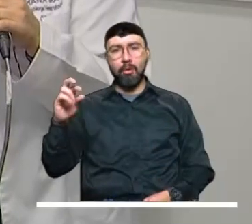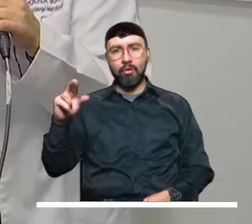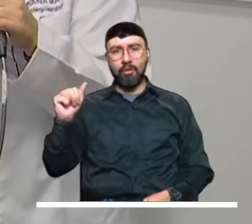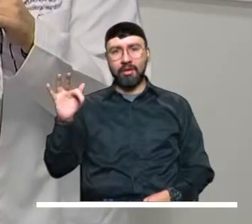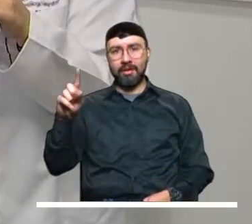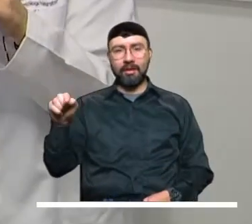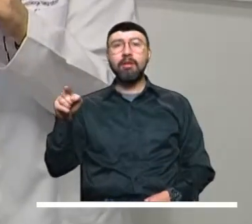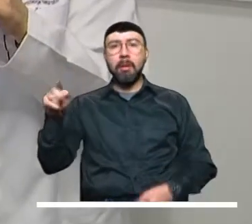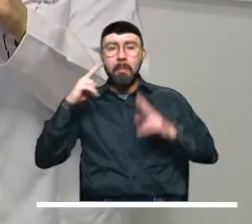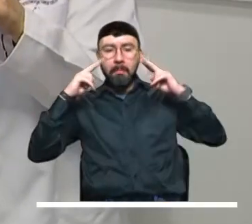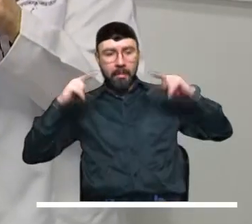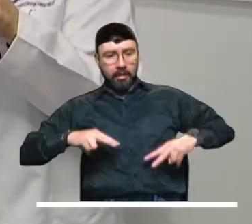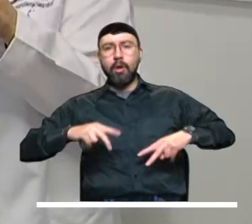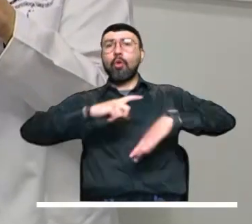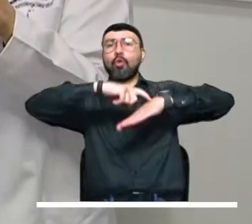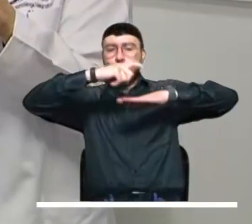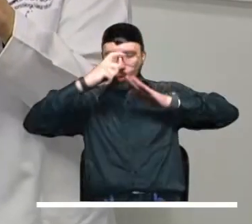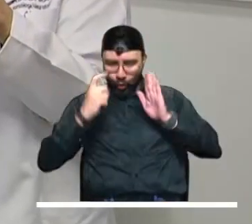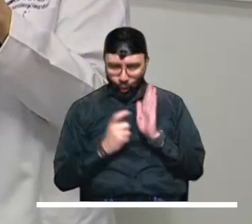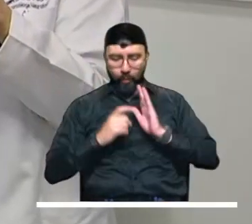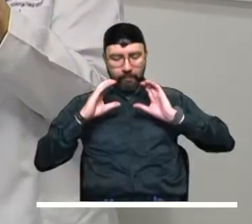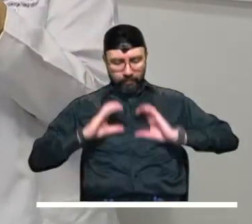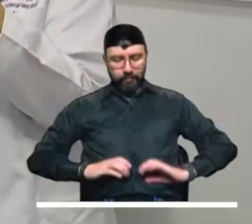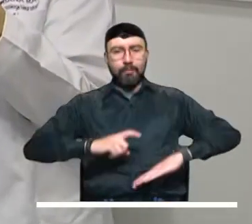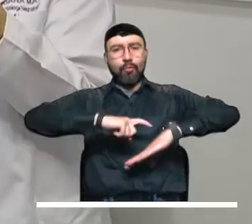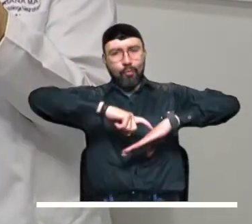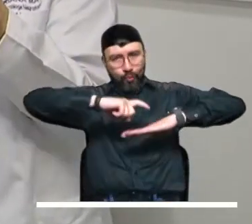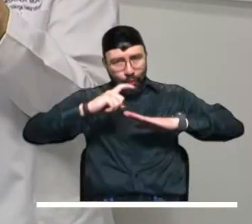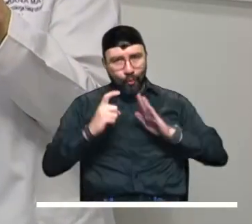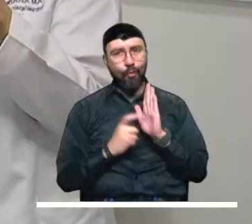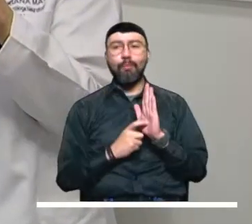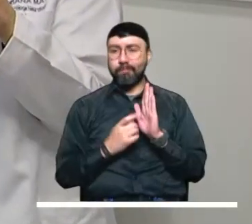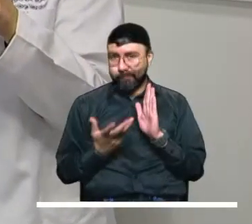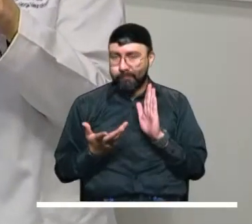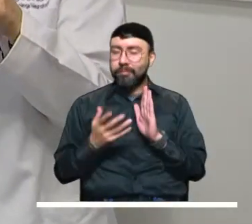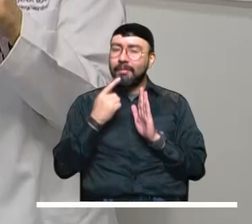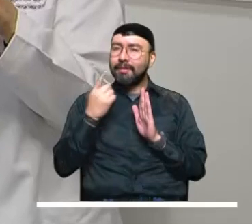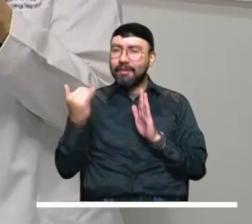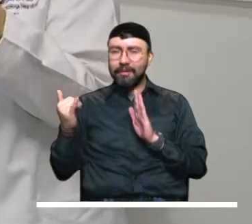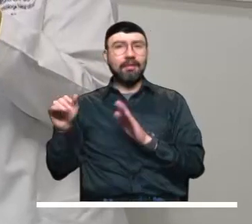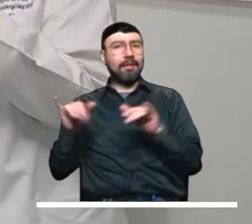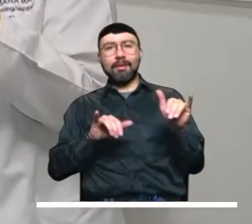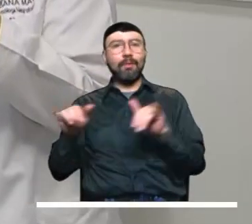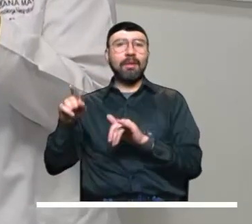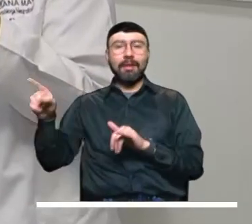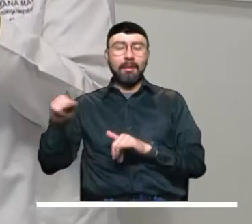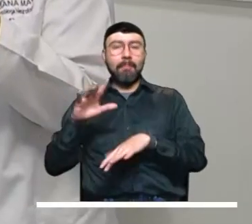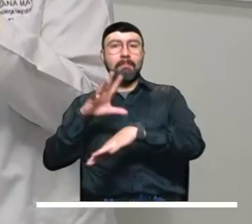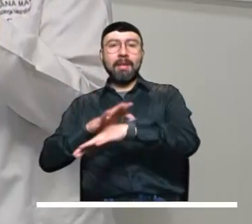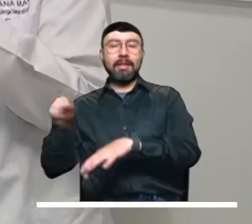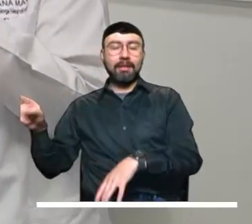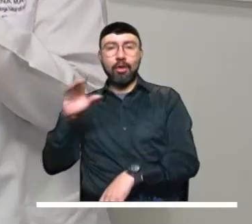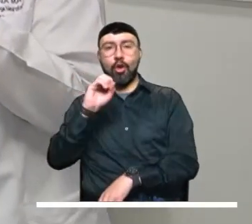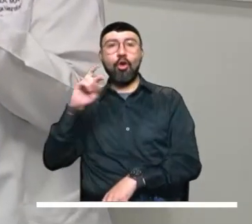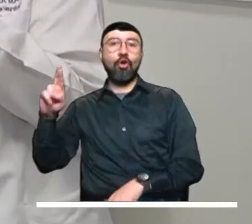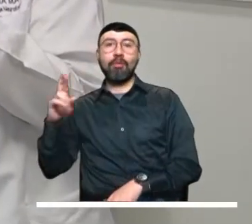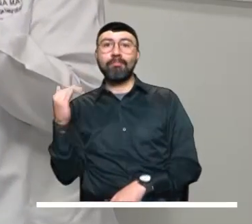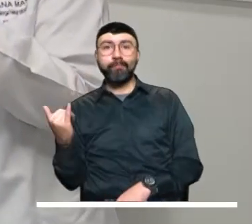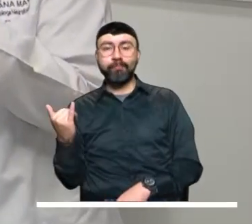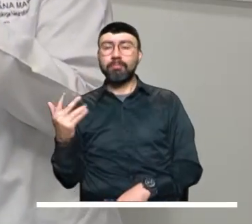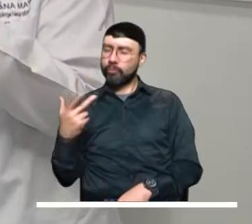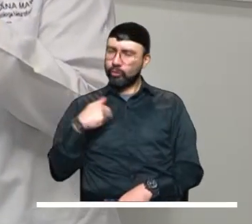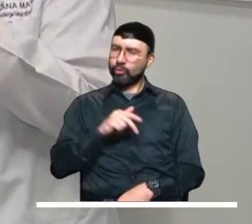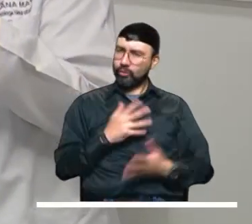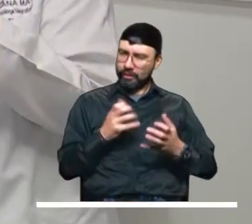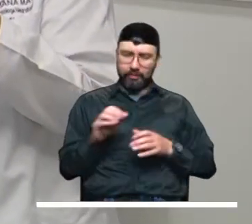un todo de toda la medicina oriental. Y eso es lo que tratamos de hacer nosotros en